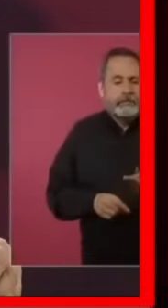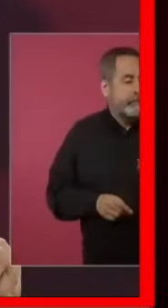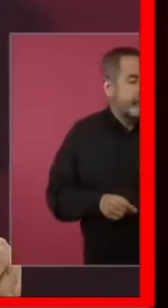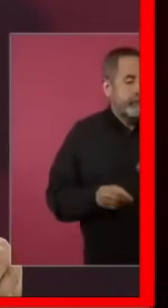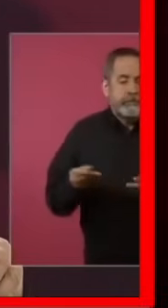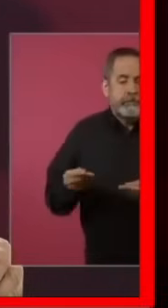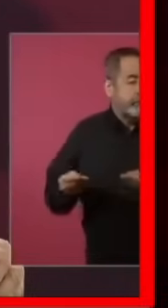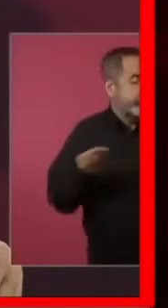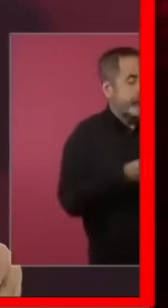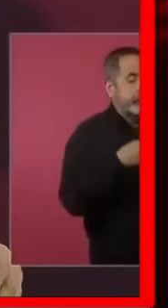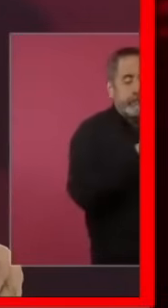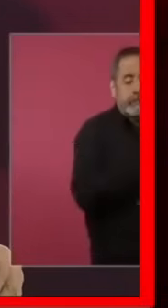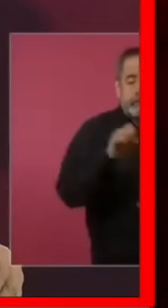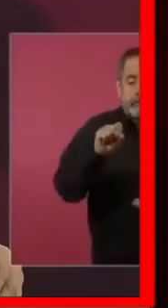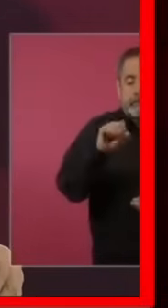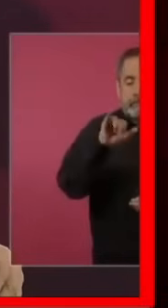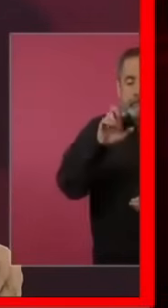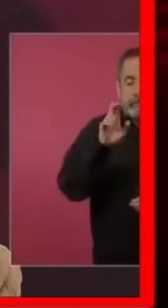Suprema Corte la rechazaron.